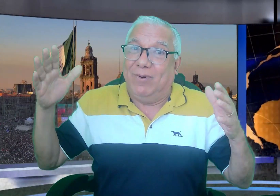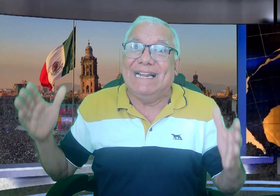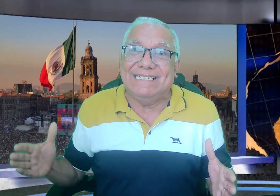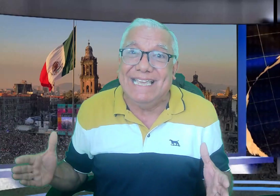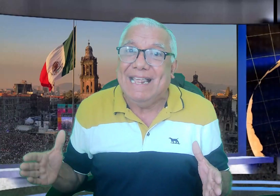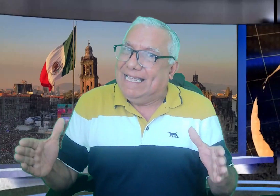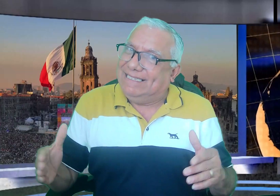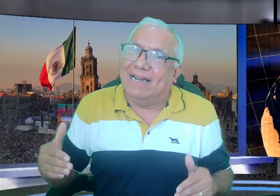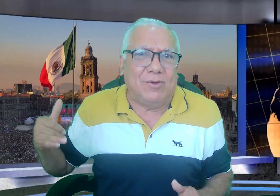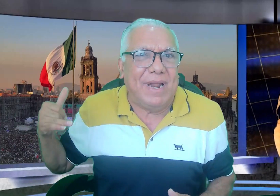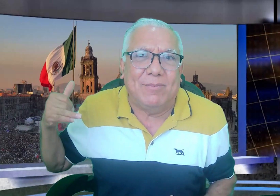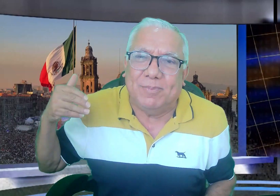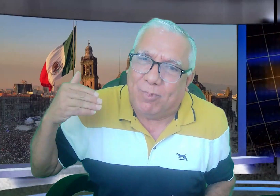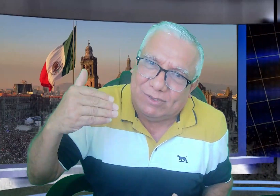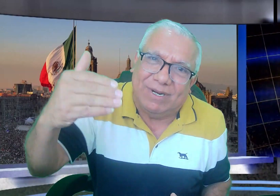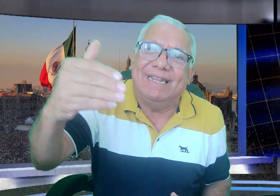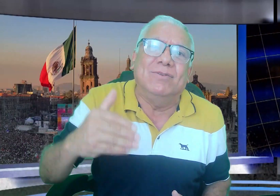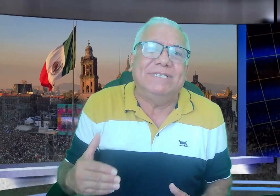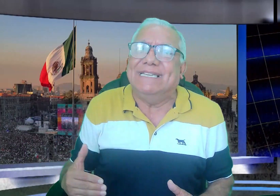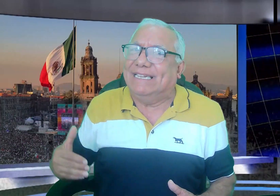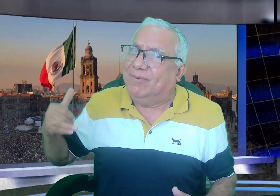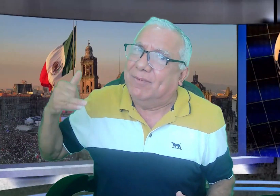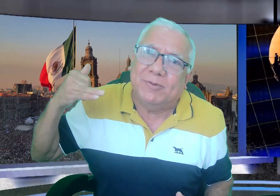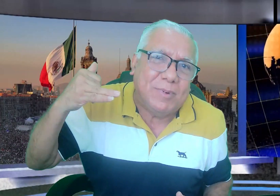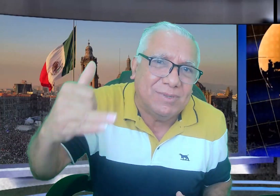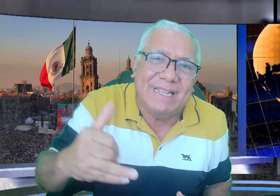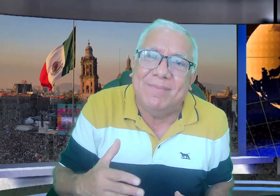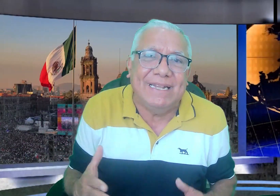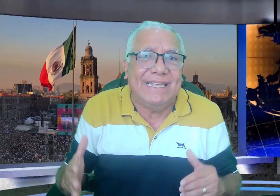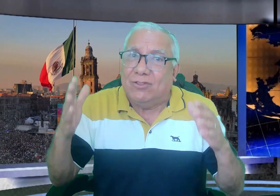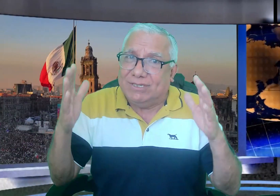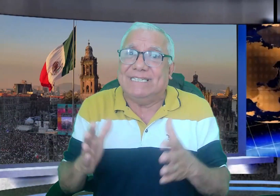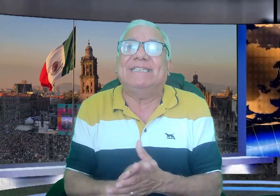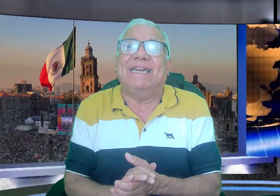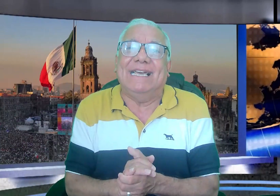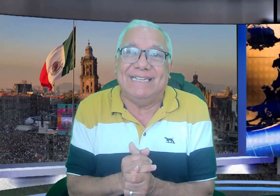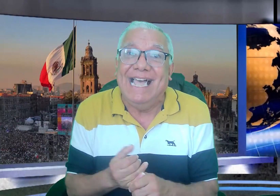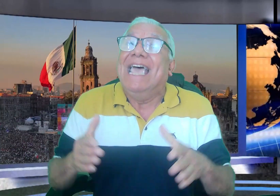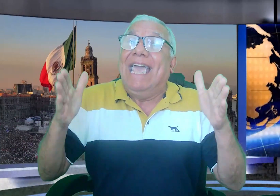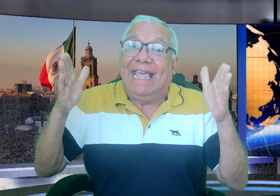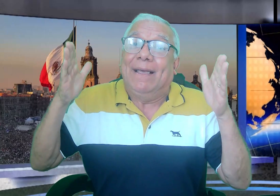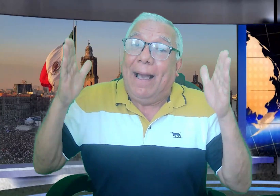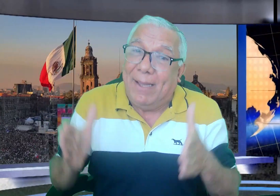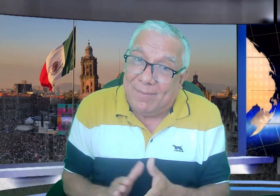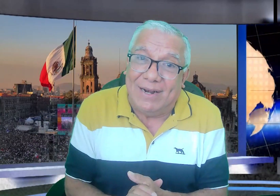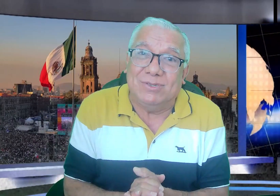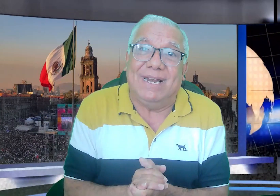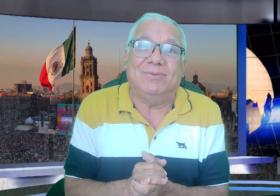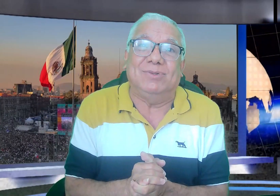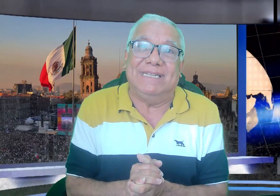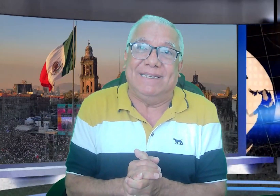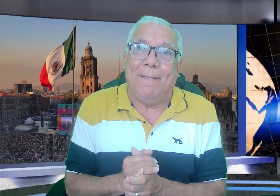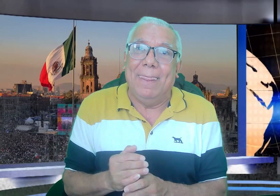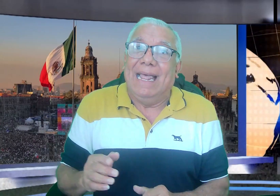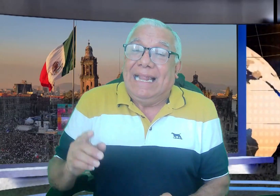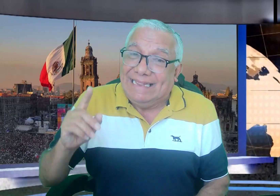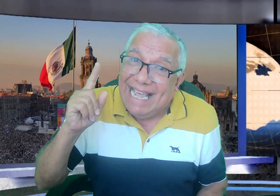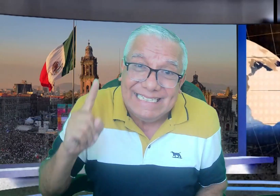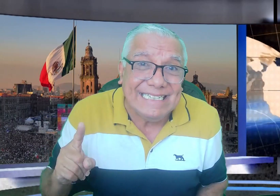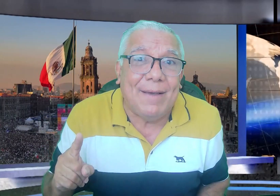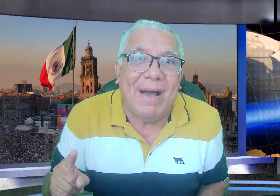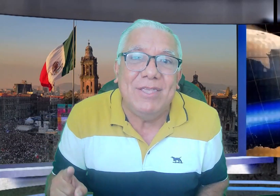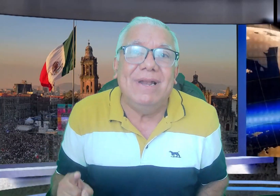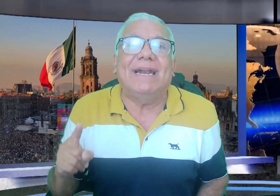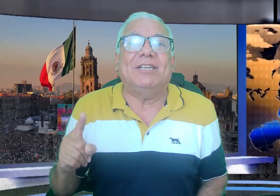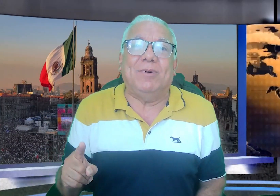Si fuera así, ya te hubiéramos puesto una denuncia, ya te hubiéramos puesto una demanda y entonces estarías ya en manos de la justicia. De